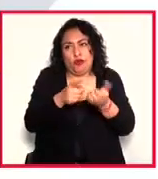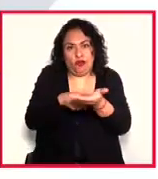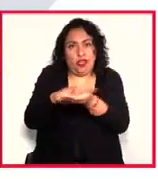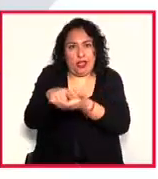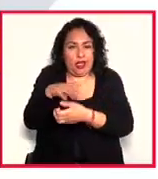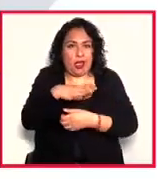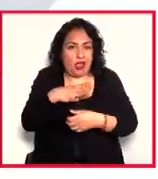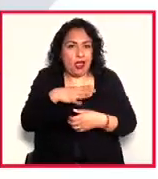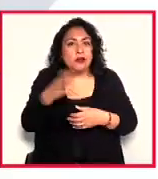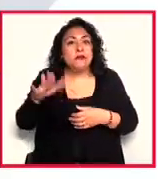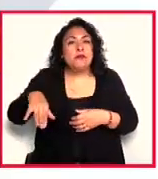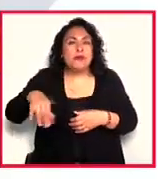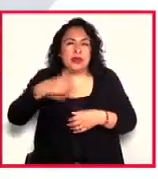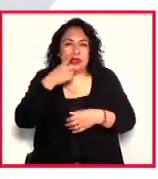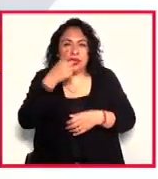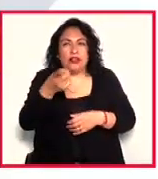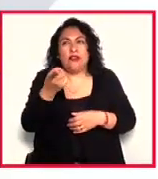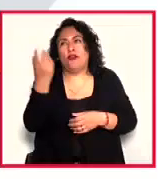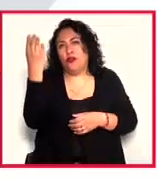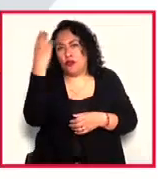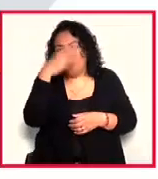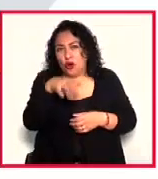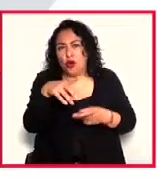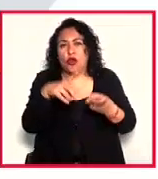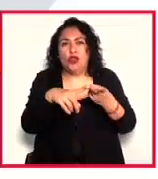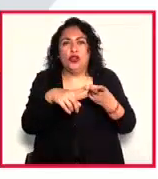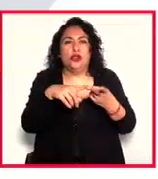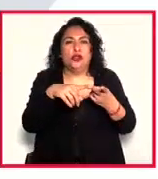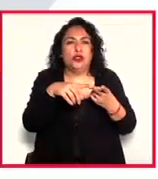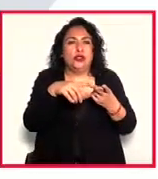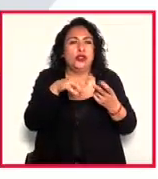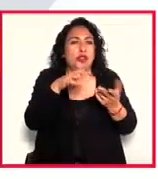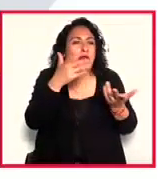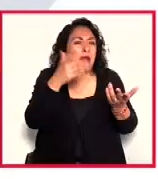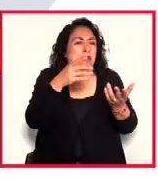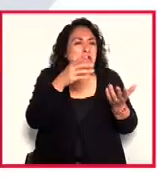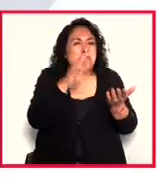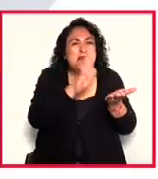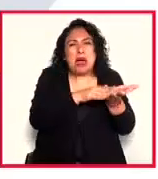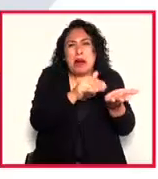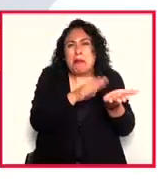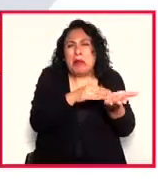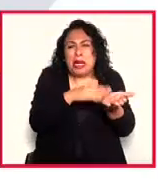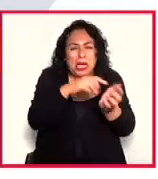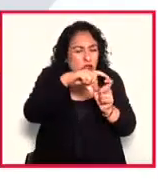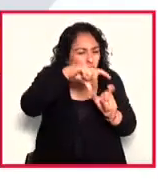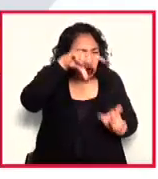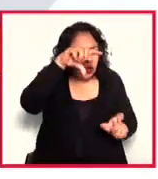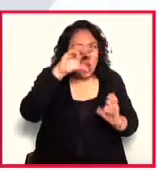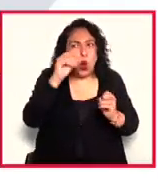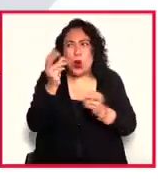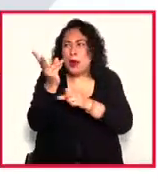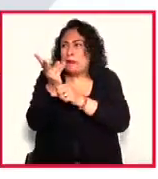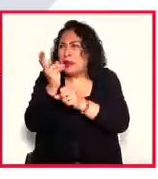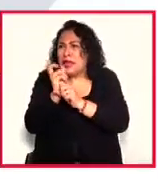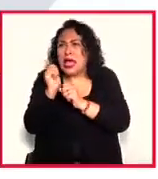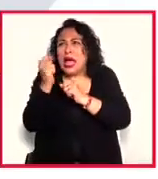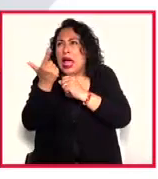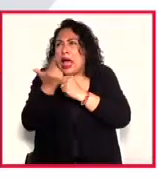Como te comentaba, fotos o tickets de cosas o invitaciones a algún